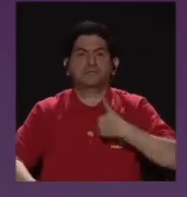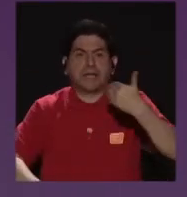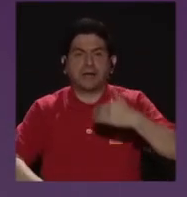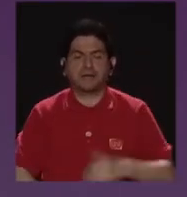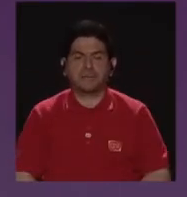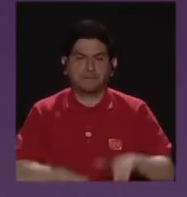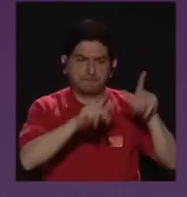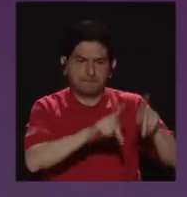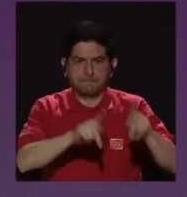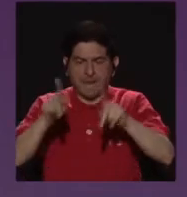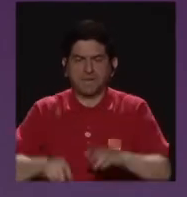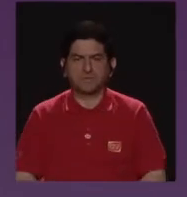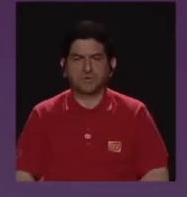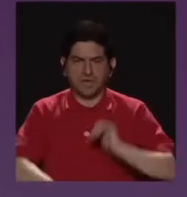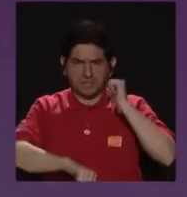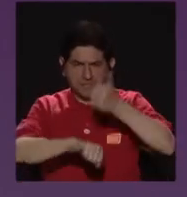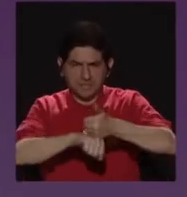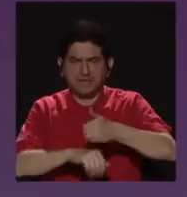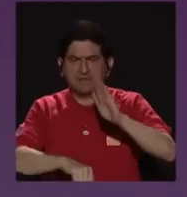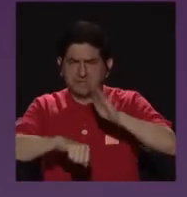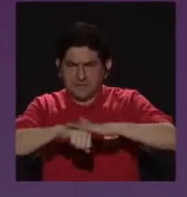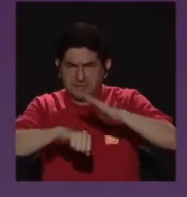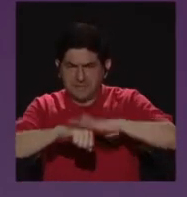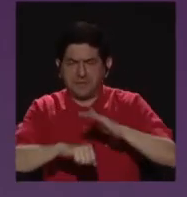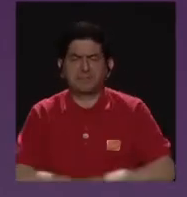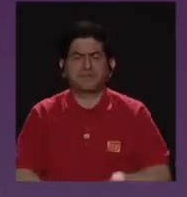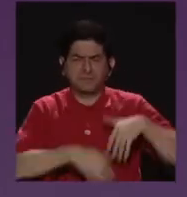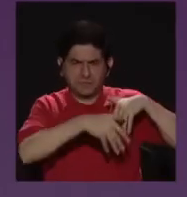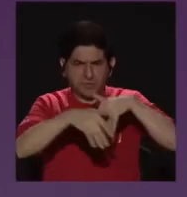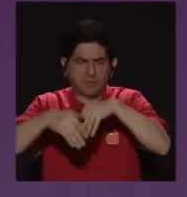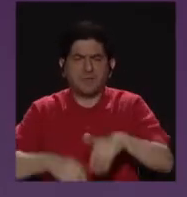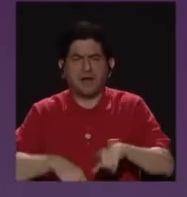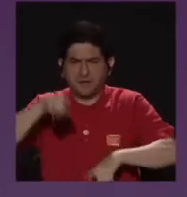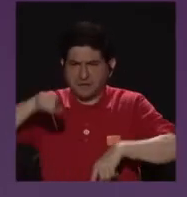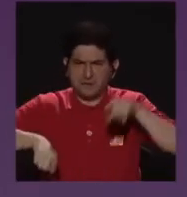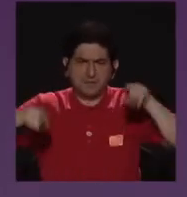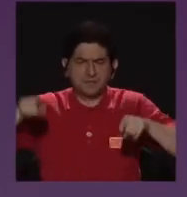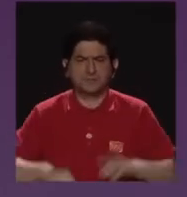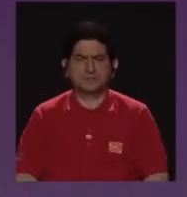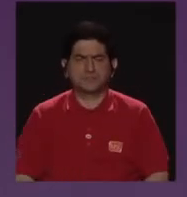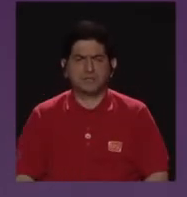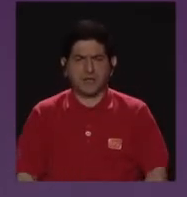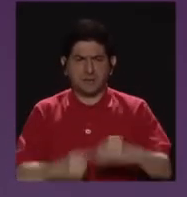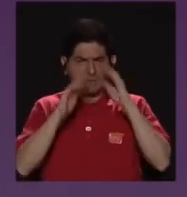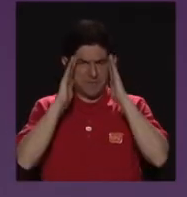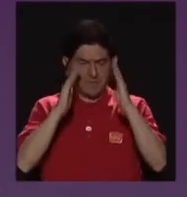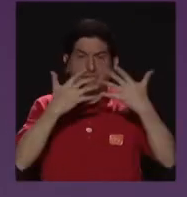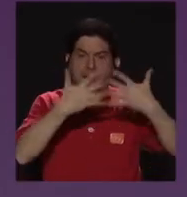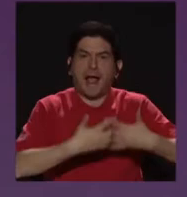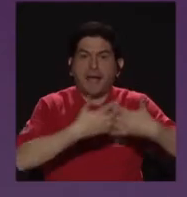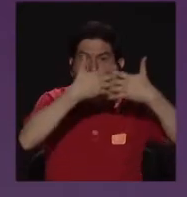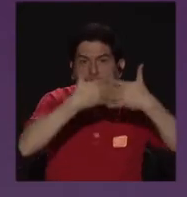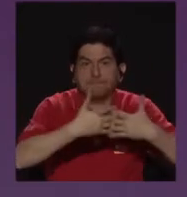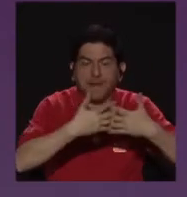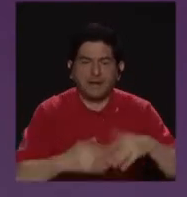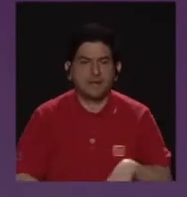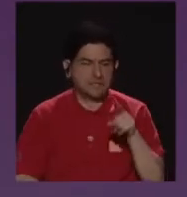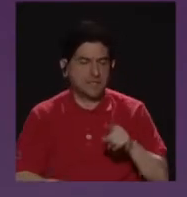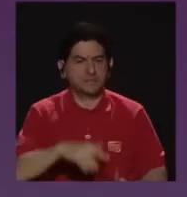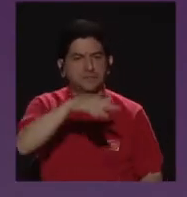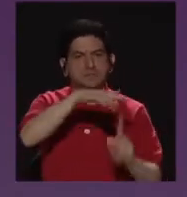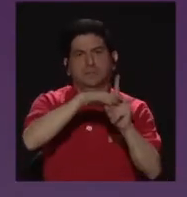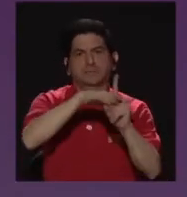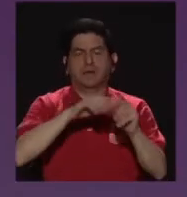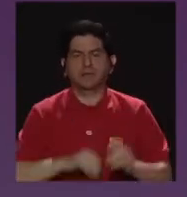que estas personas que patentizan en la marcha de la diversidad le den más cabida a las empresas verdad para estar allí